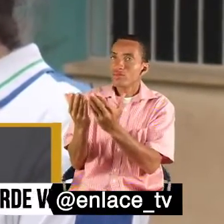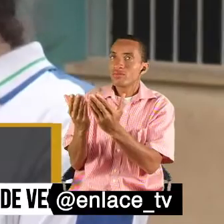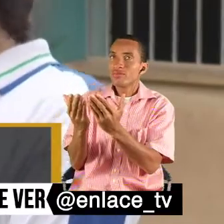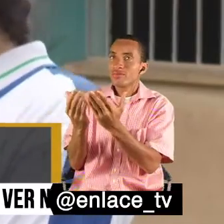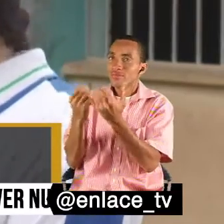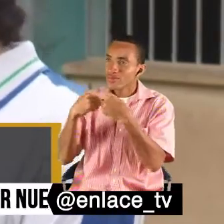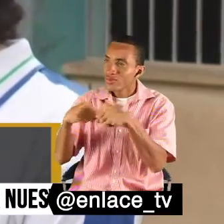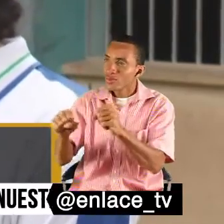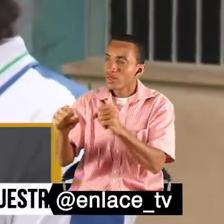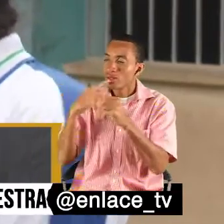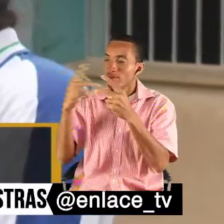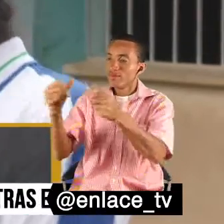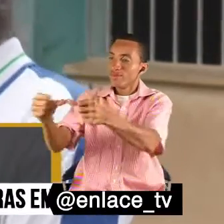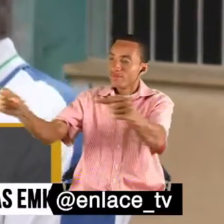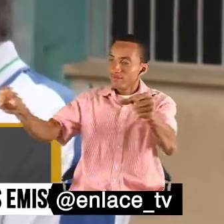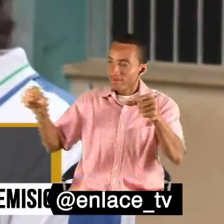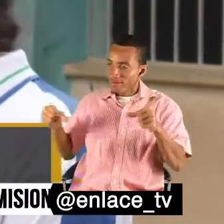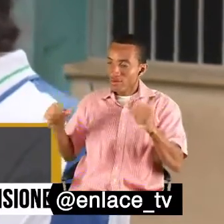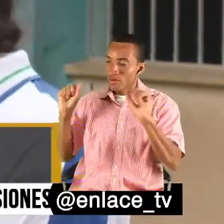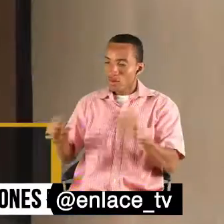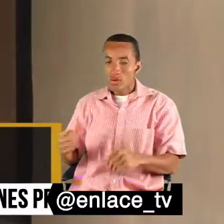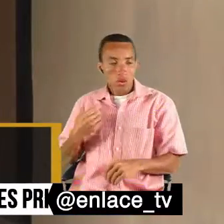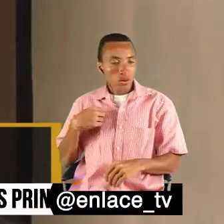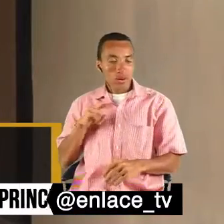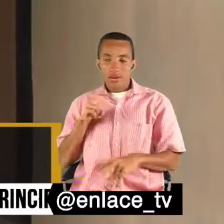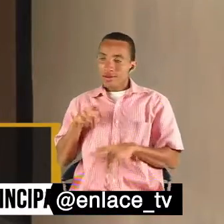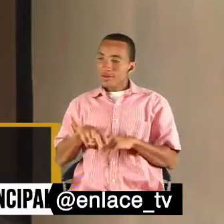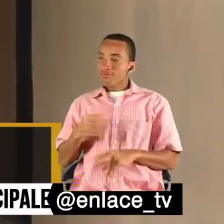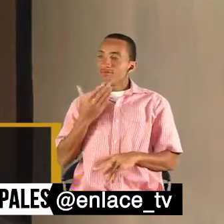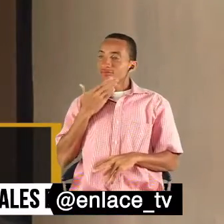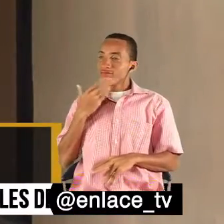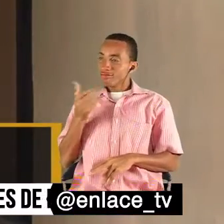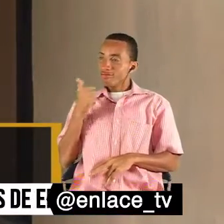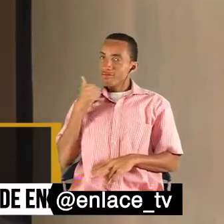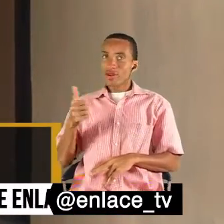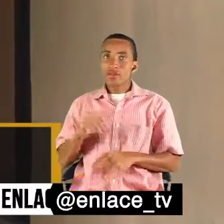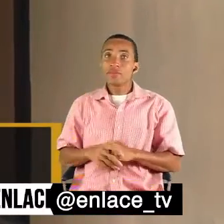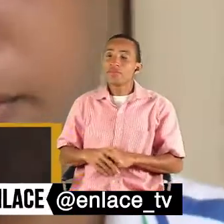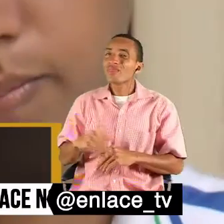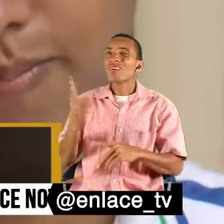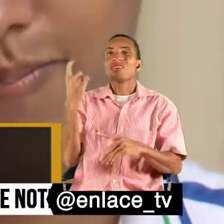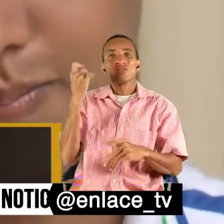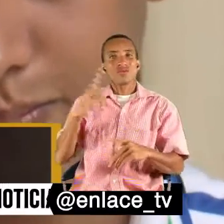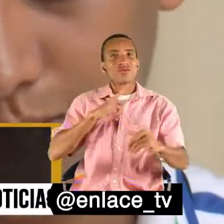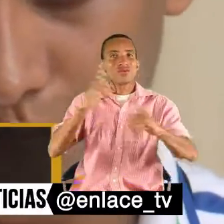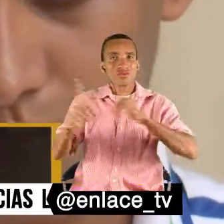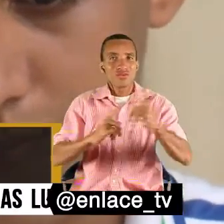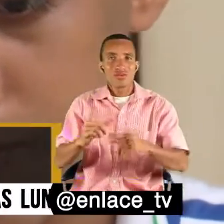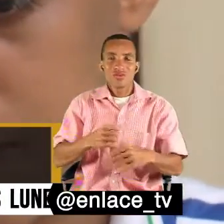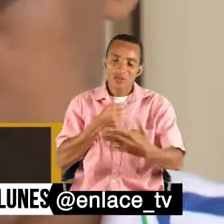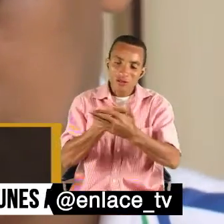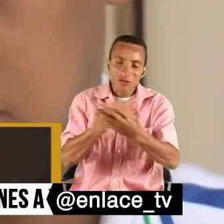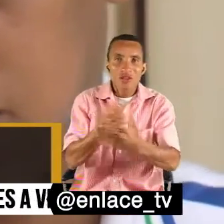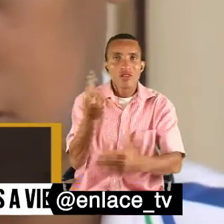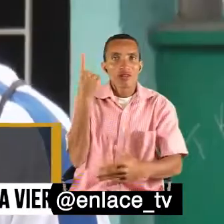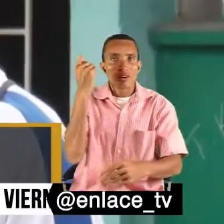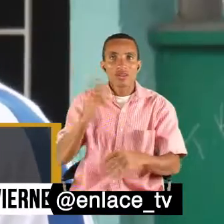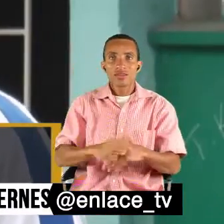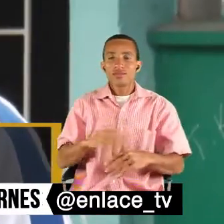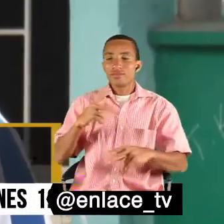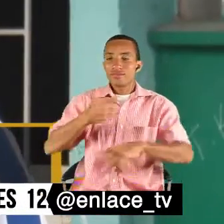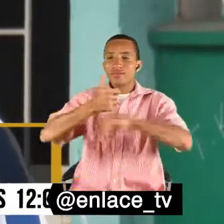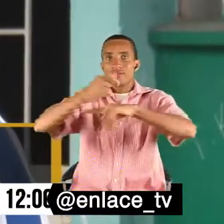me dé un buen salón en el cual yo pueda sentirme cómoda. Falta de gestión y liderazgo, consideran los estudiantes, le hace falta al rector. Eso